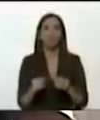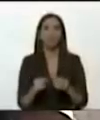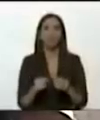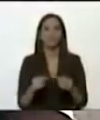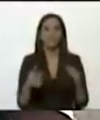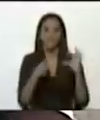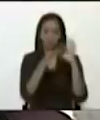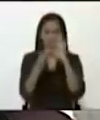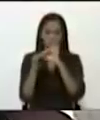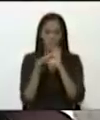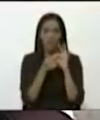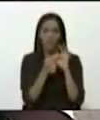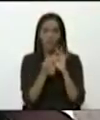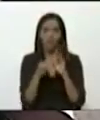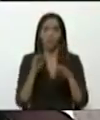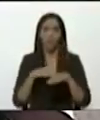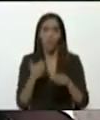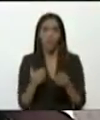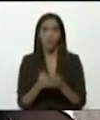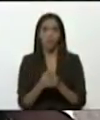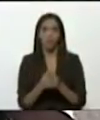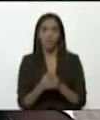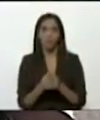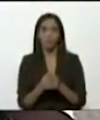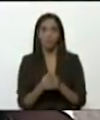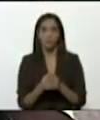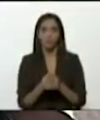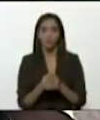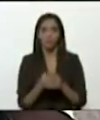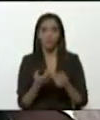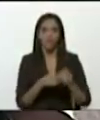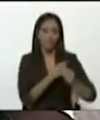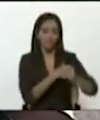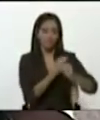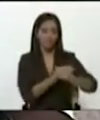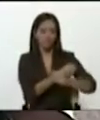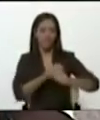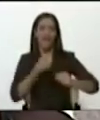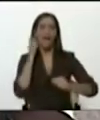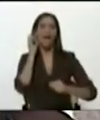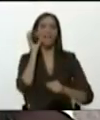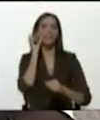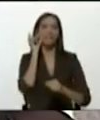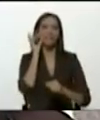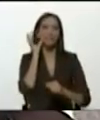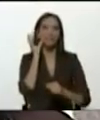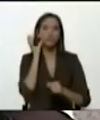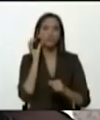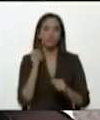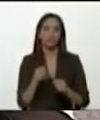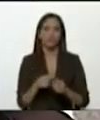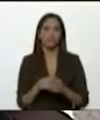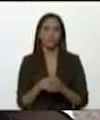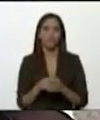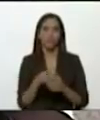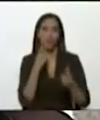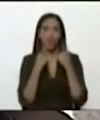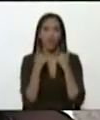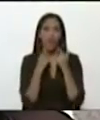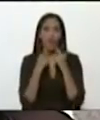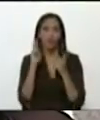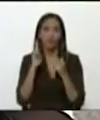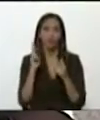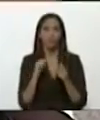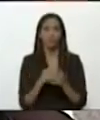se une. Por eso se colocaron el cintillo azul. Los colores que